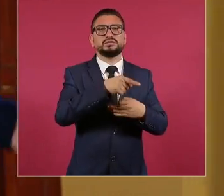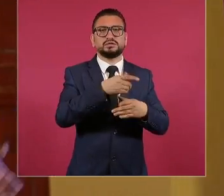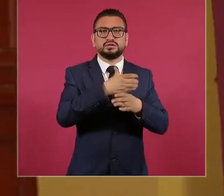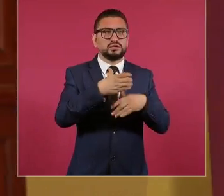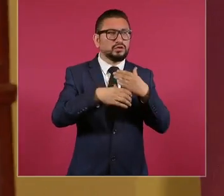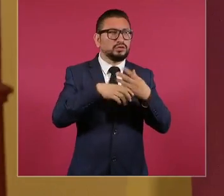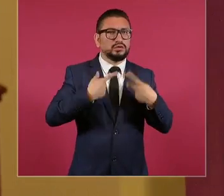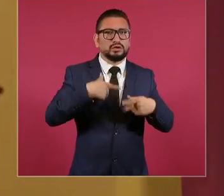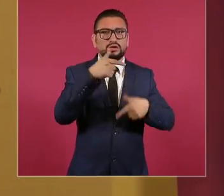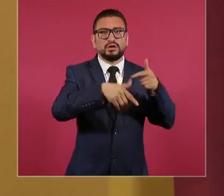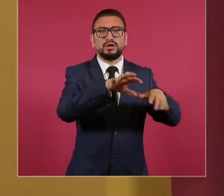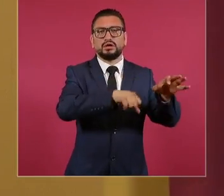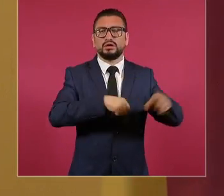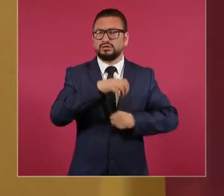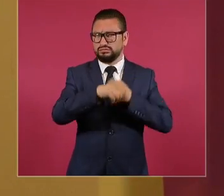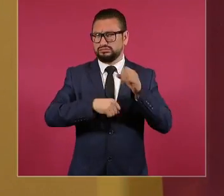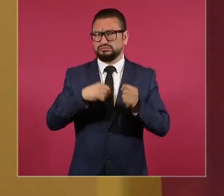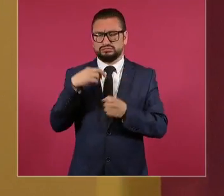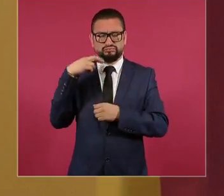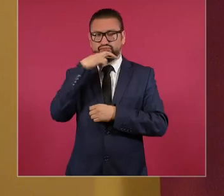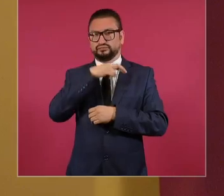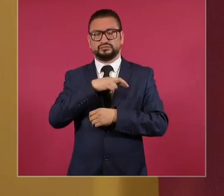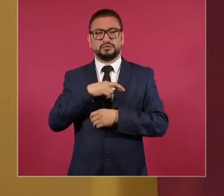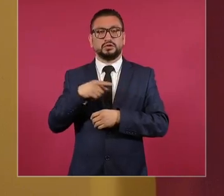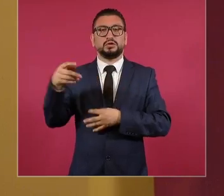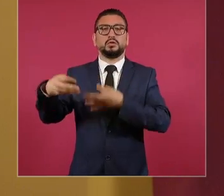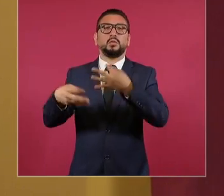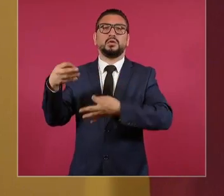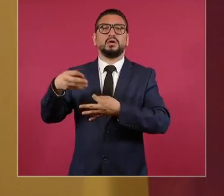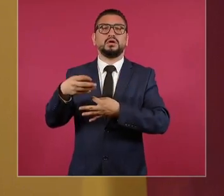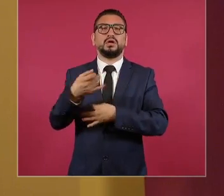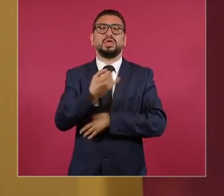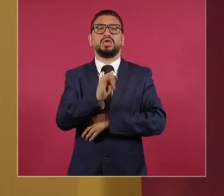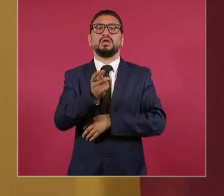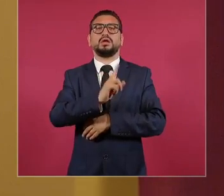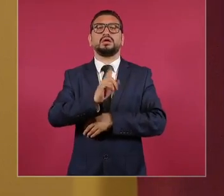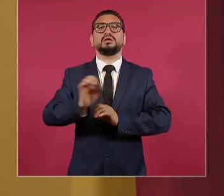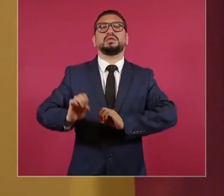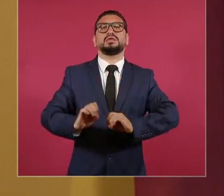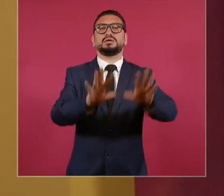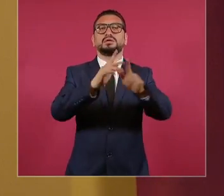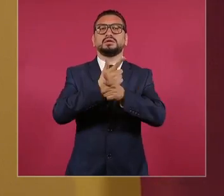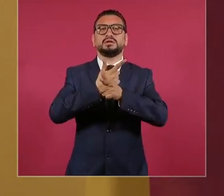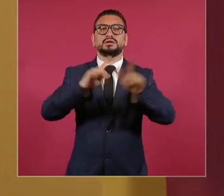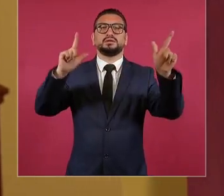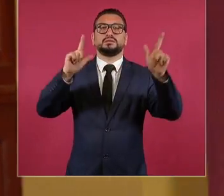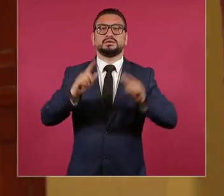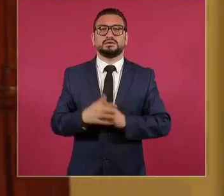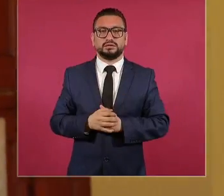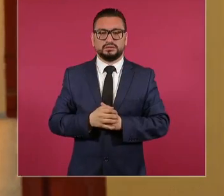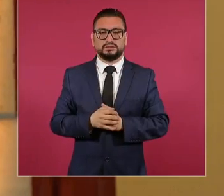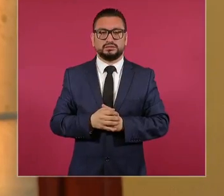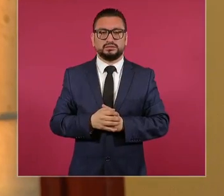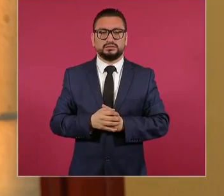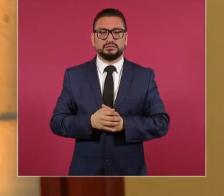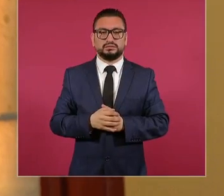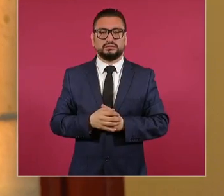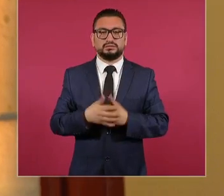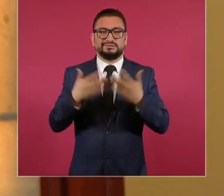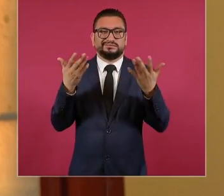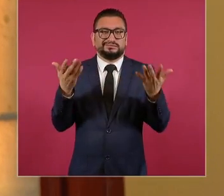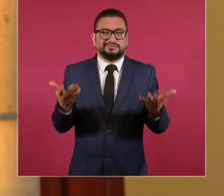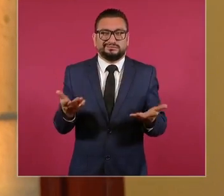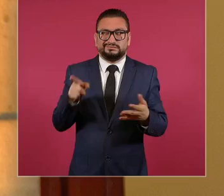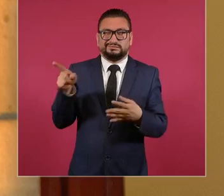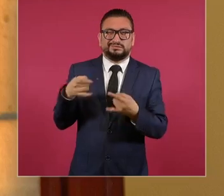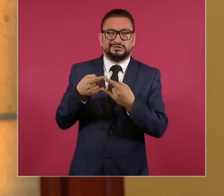detenidos. Entonces, los dejó en libertad y pues es aquel